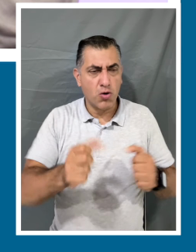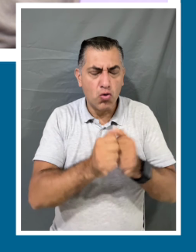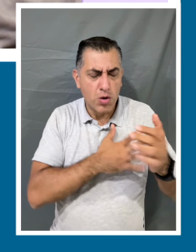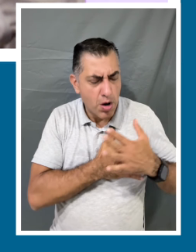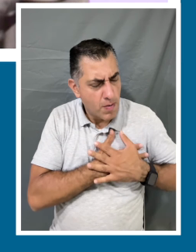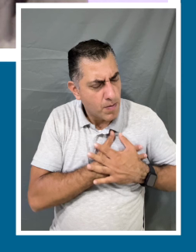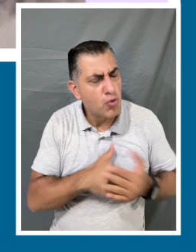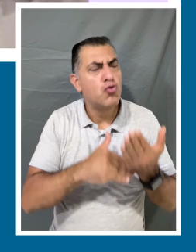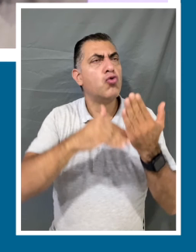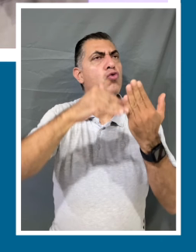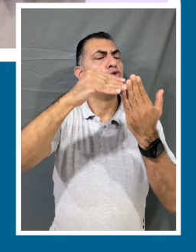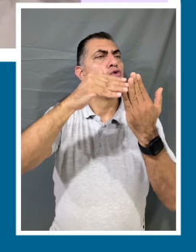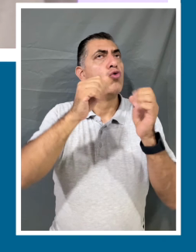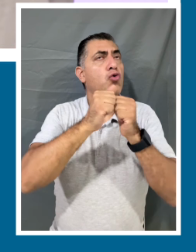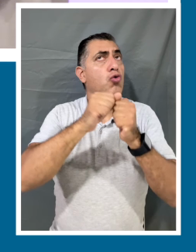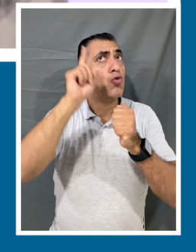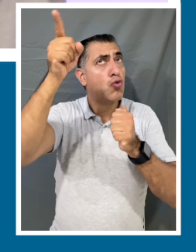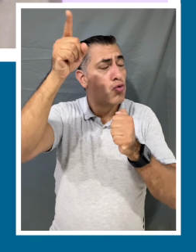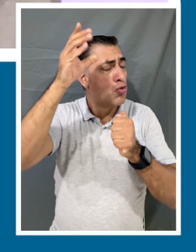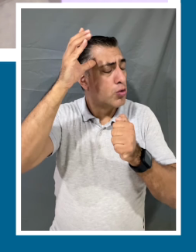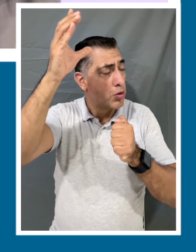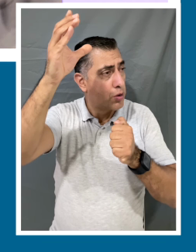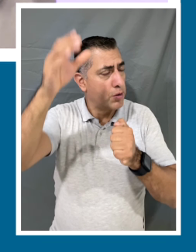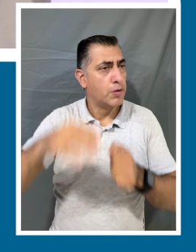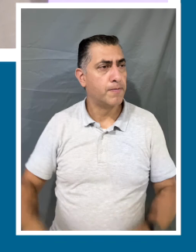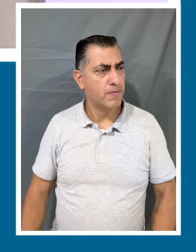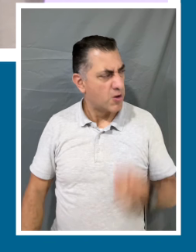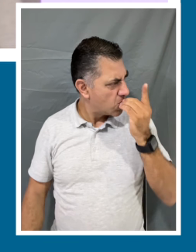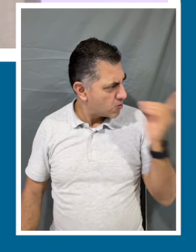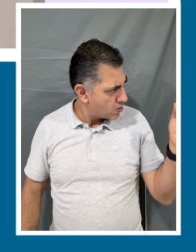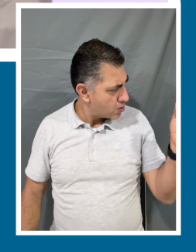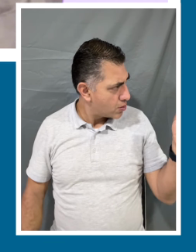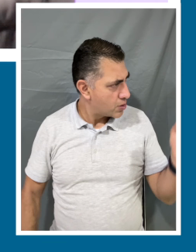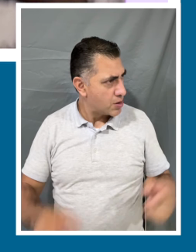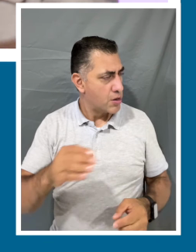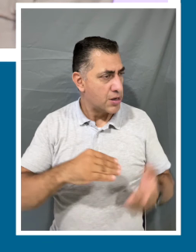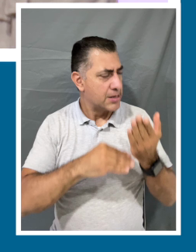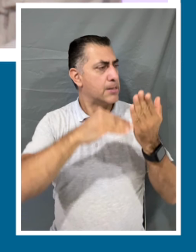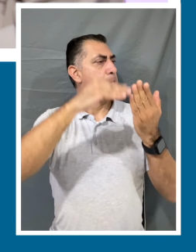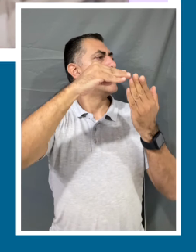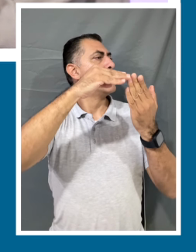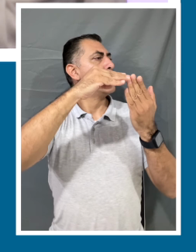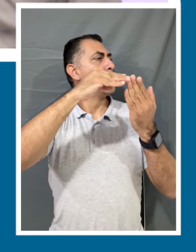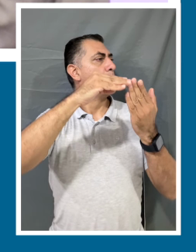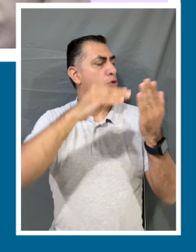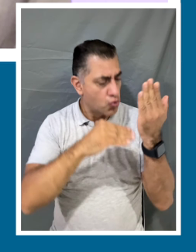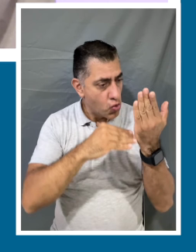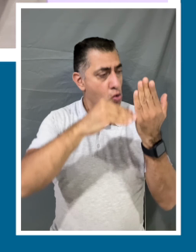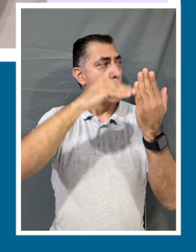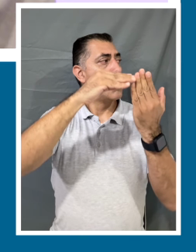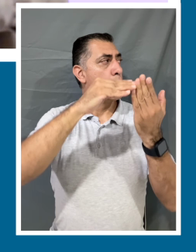creceremos hasta ser en todo como aquel que es la cabeza es decir Cristo Dile al que está a tu lado creceremos